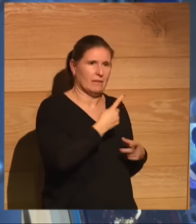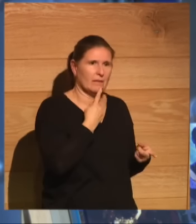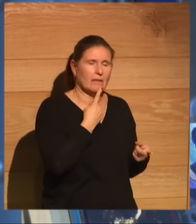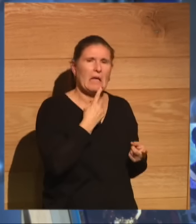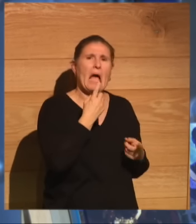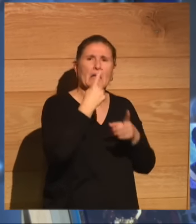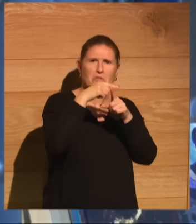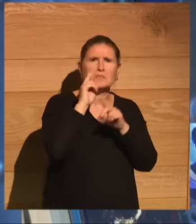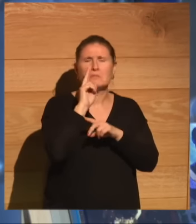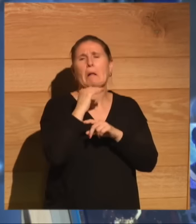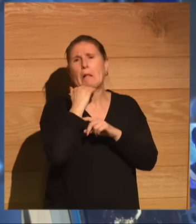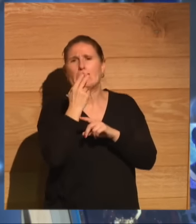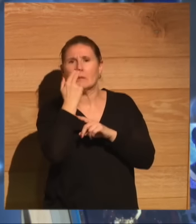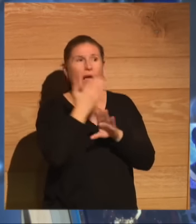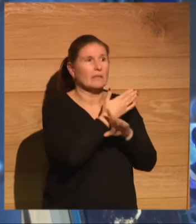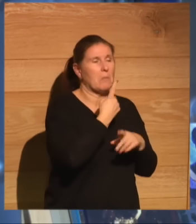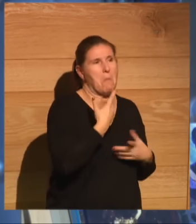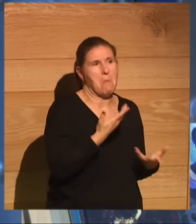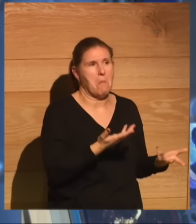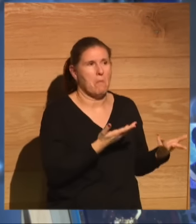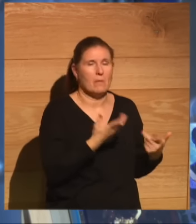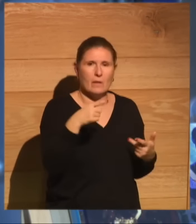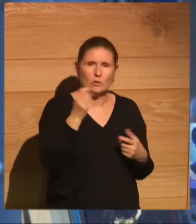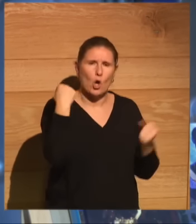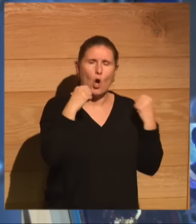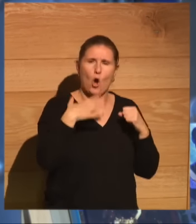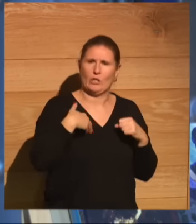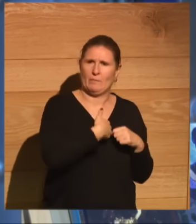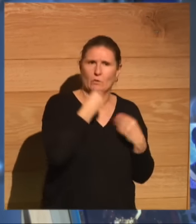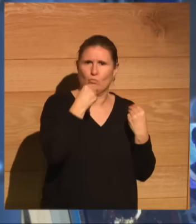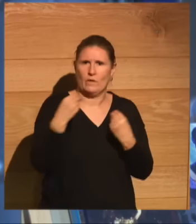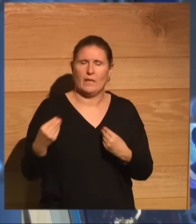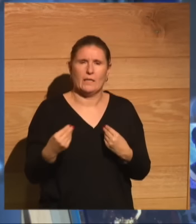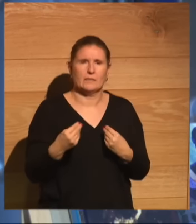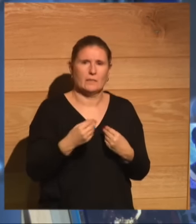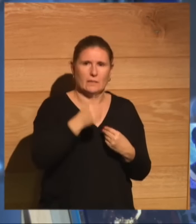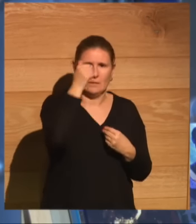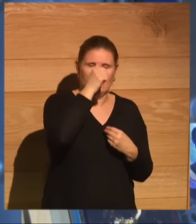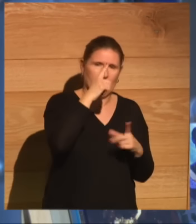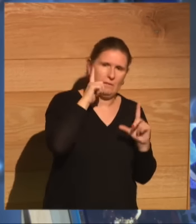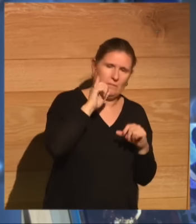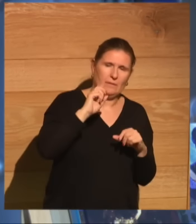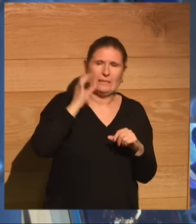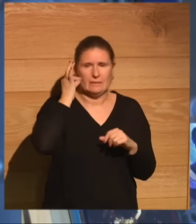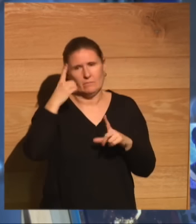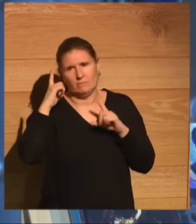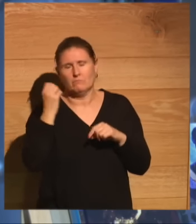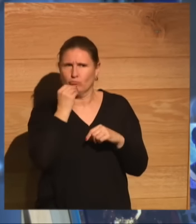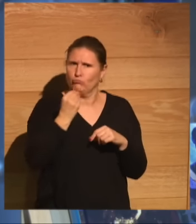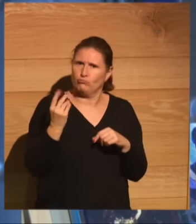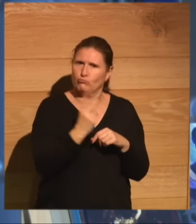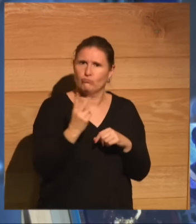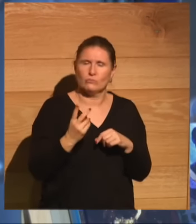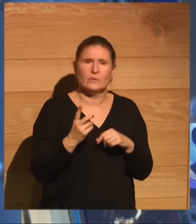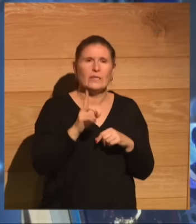en su momento no encontré. Tiene buenas interpretaciones, además. Michael Keaton, Kim Basinger están francamente bien. Y hay una historia entre